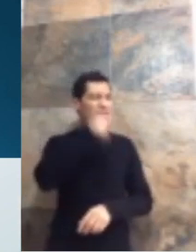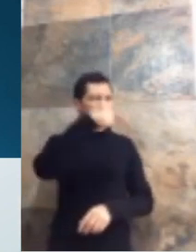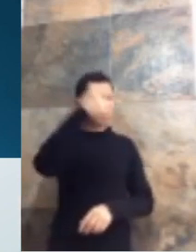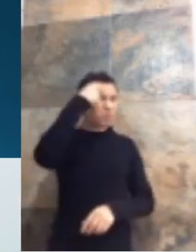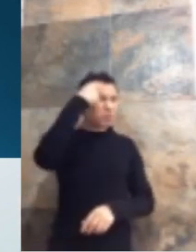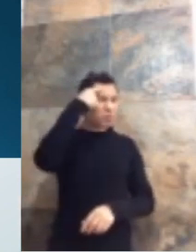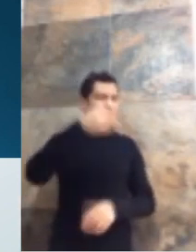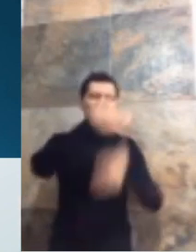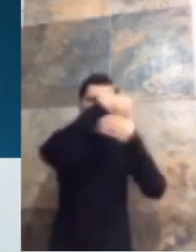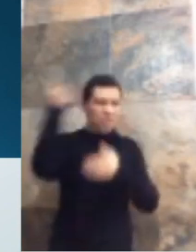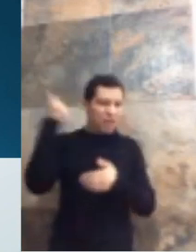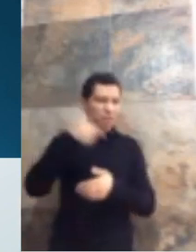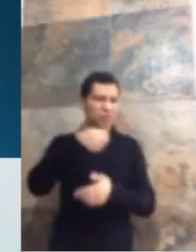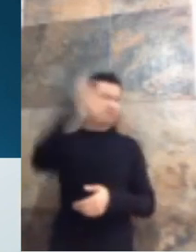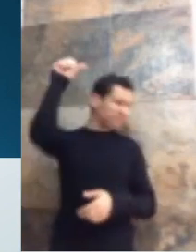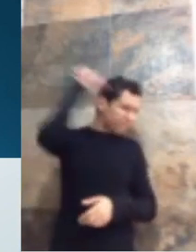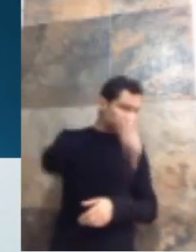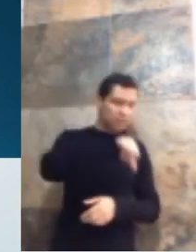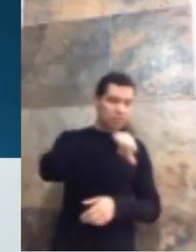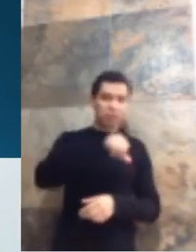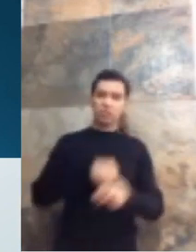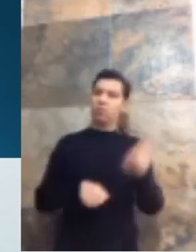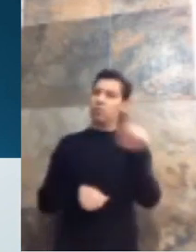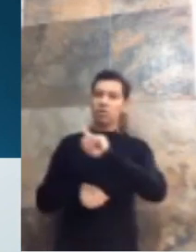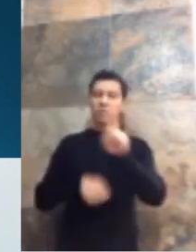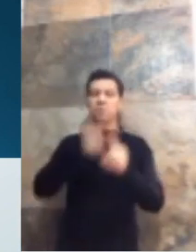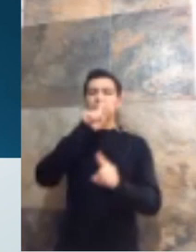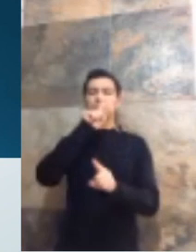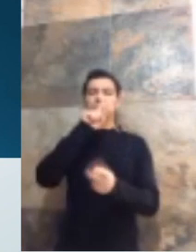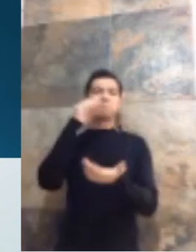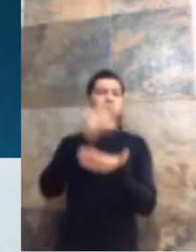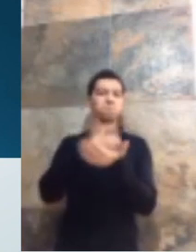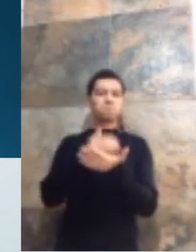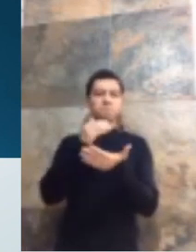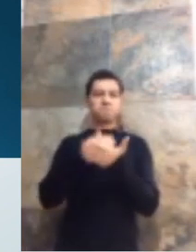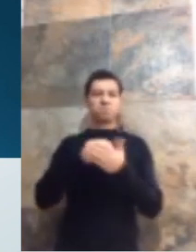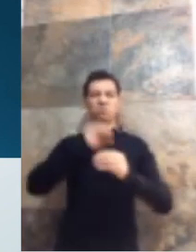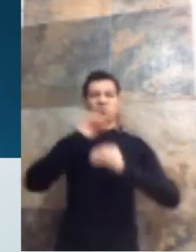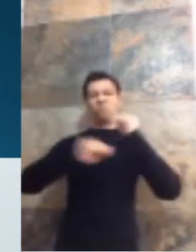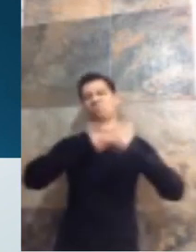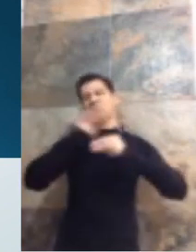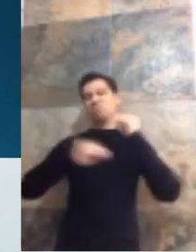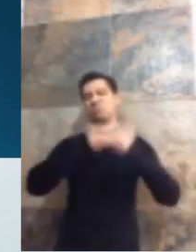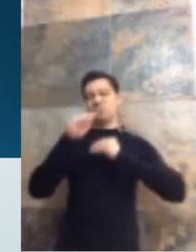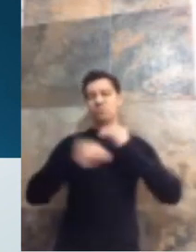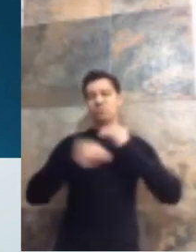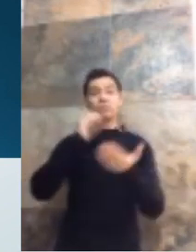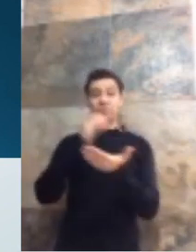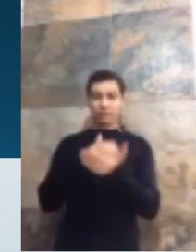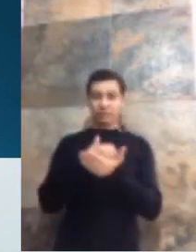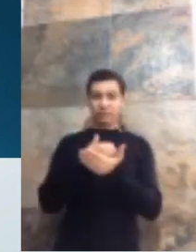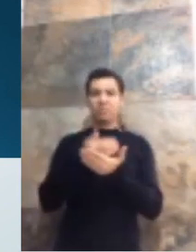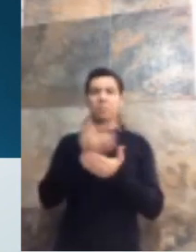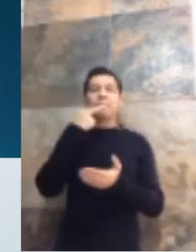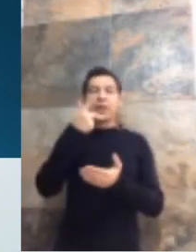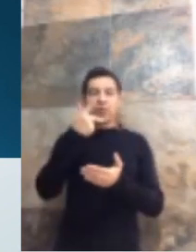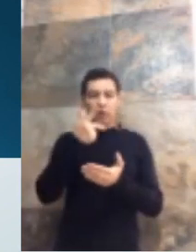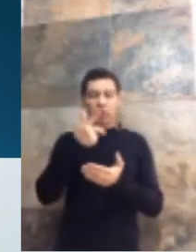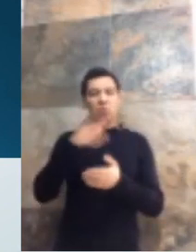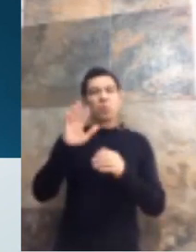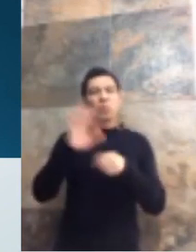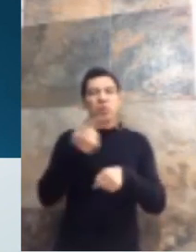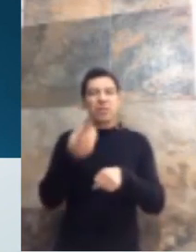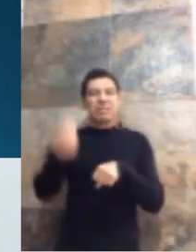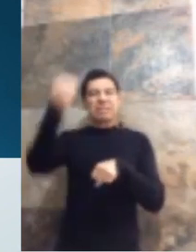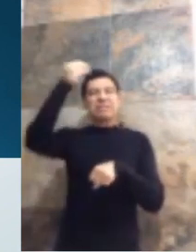haciendo referencia a algo que ya ocurrió y que no se puede modificar. Y eso además agrega una reacción emocional